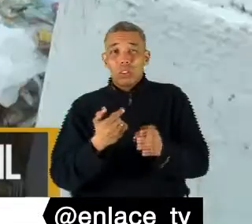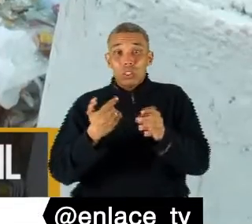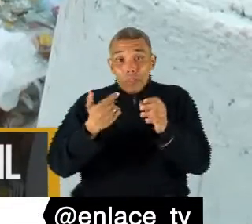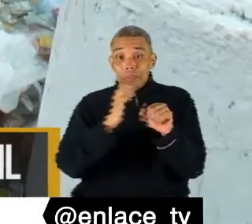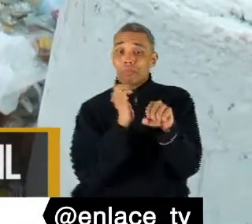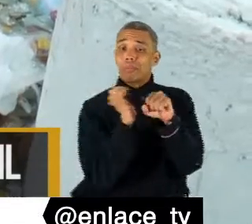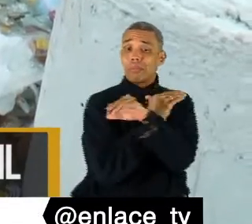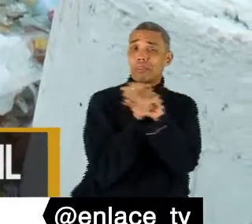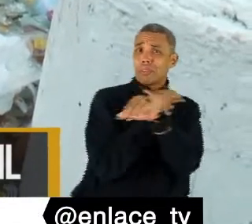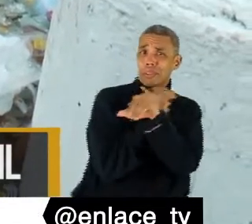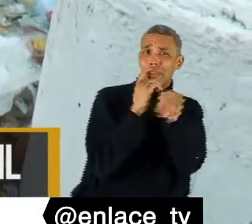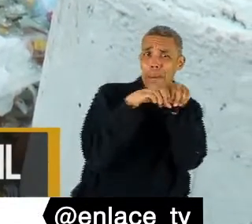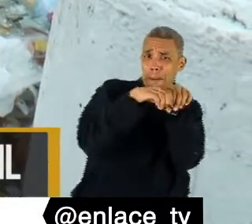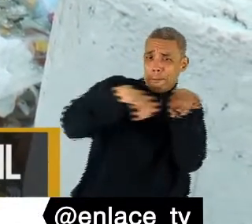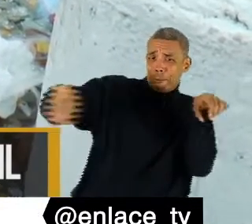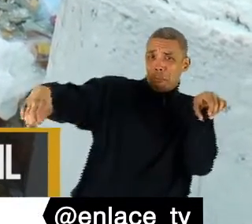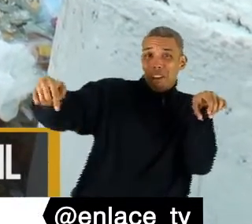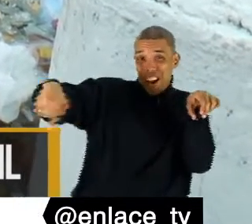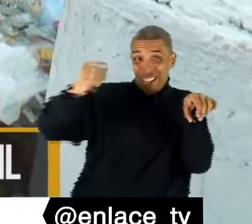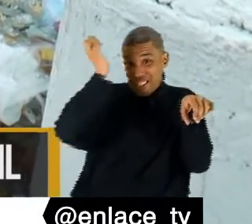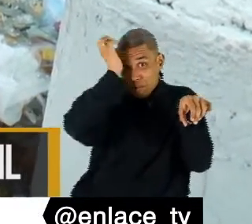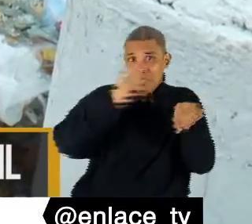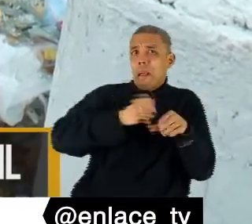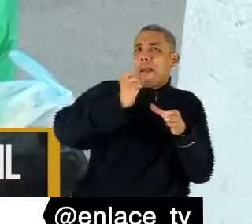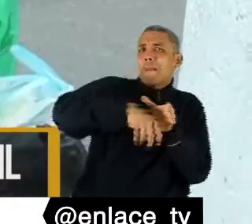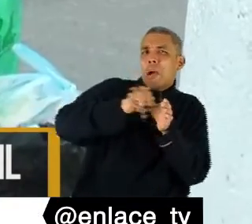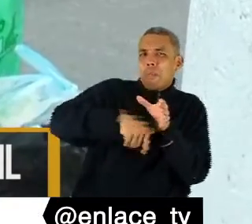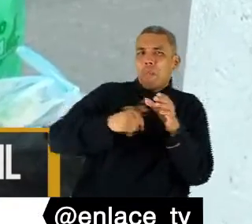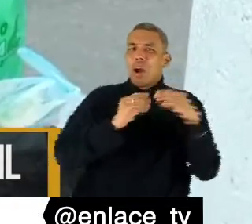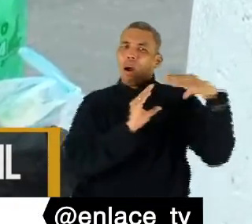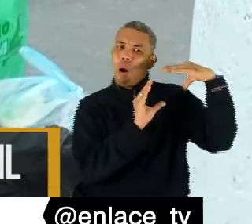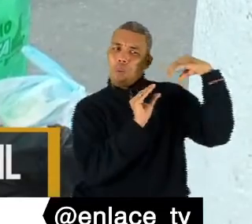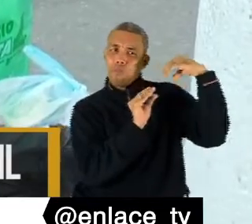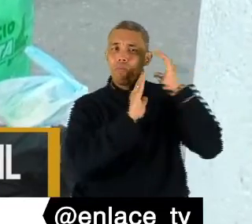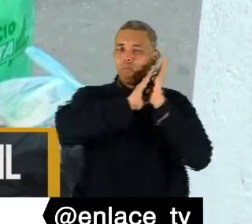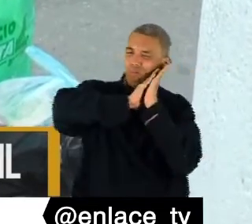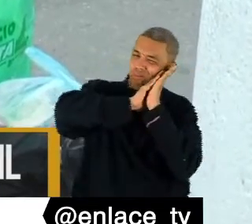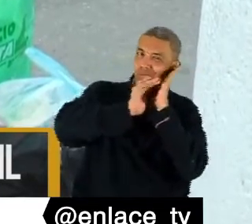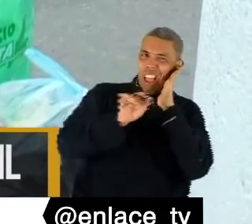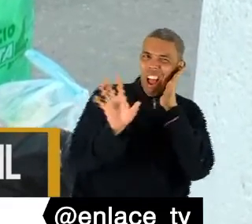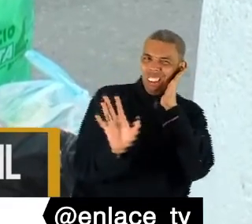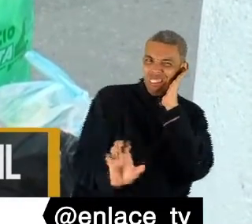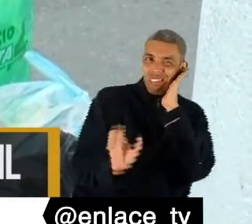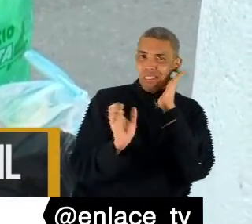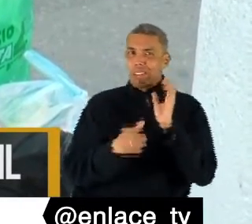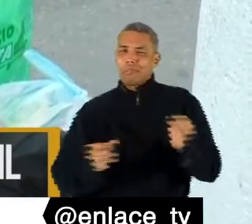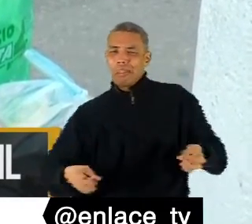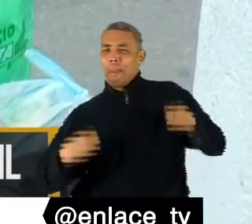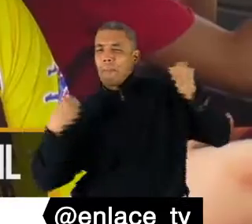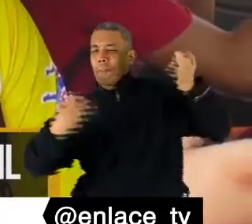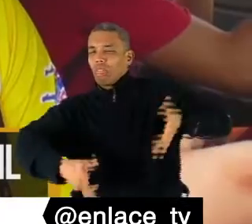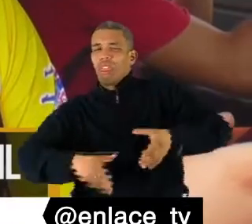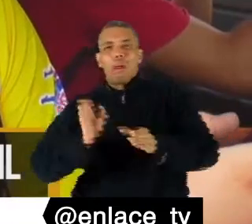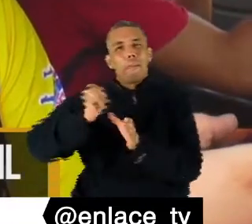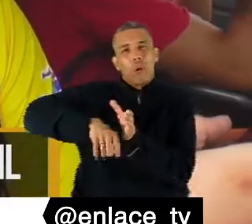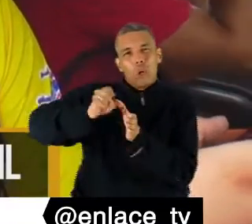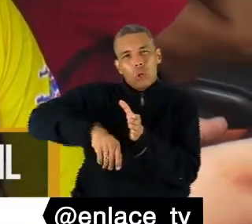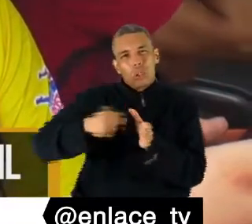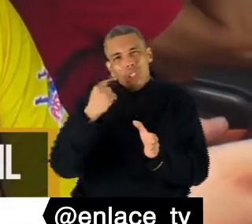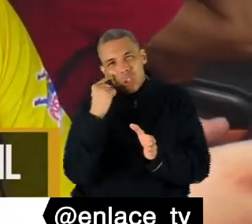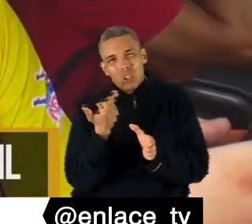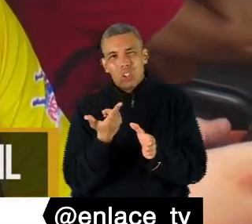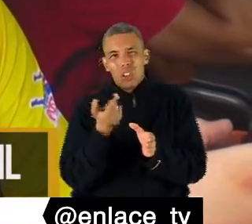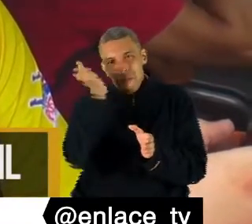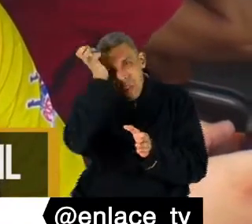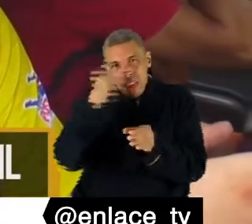todo, colchones, bolsas, escombros y cuanto se puedan imaginar, propios y extraños. En parte de la cultura ciudadana sí tiene que ver, pero también tiene